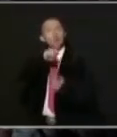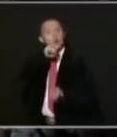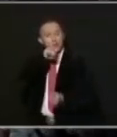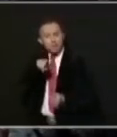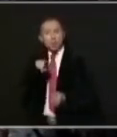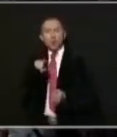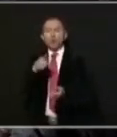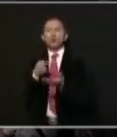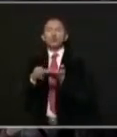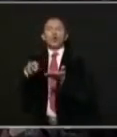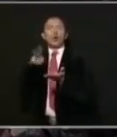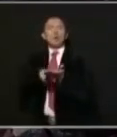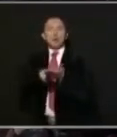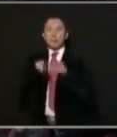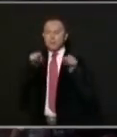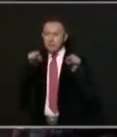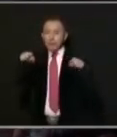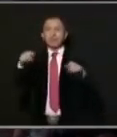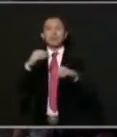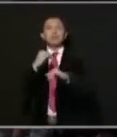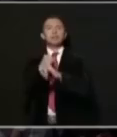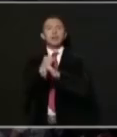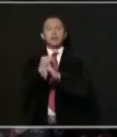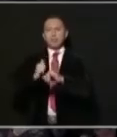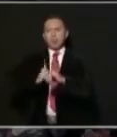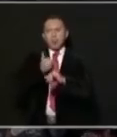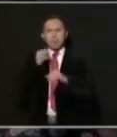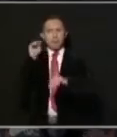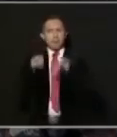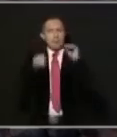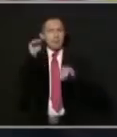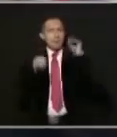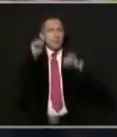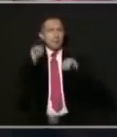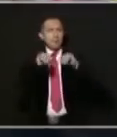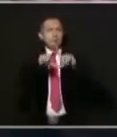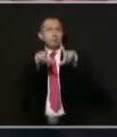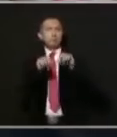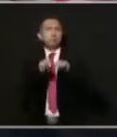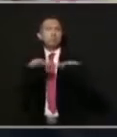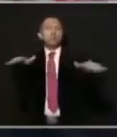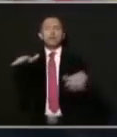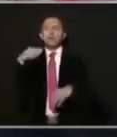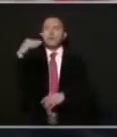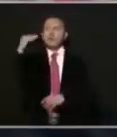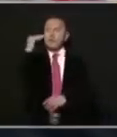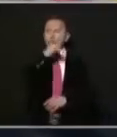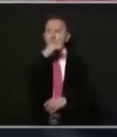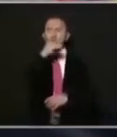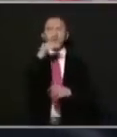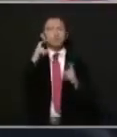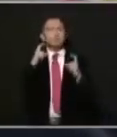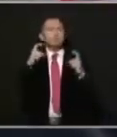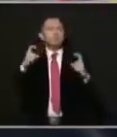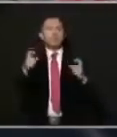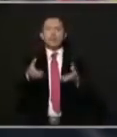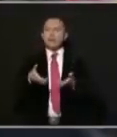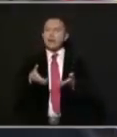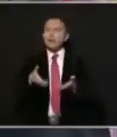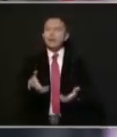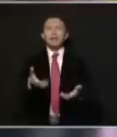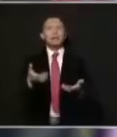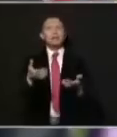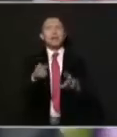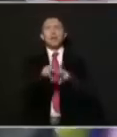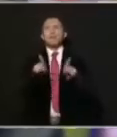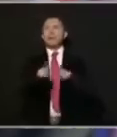ser gratuito en carreteras, en plazas públicas, en escuelas y